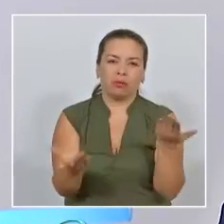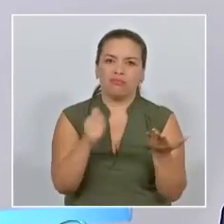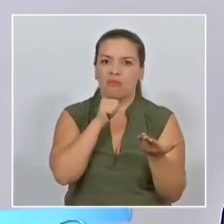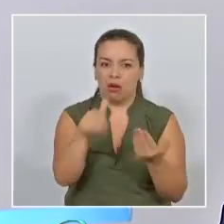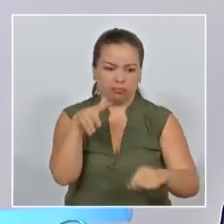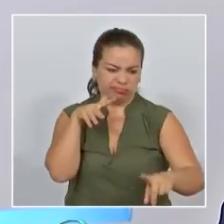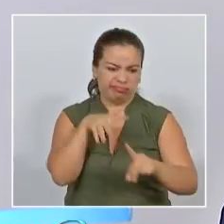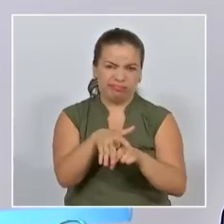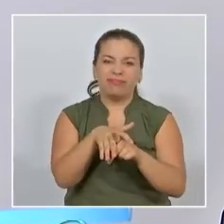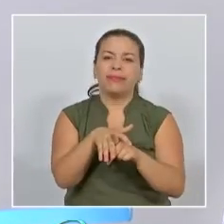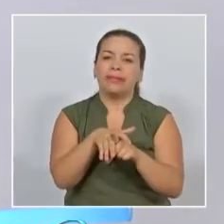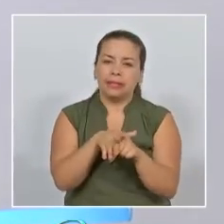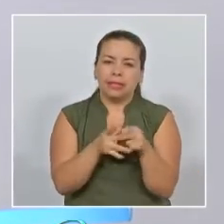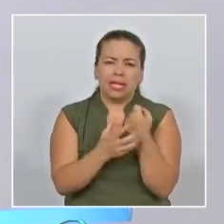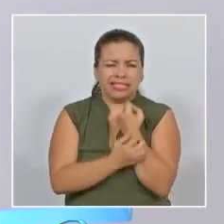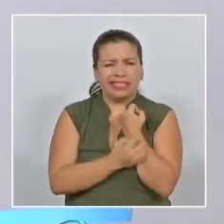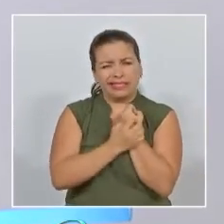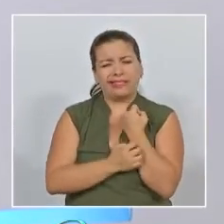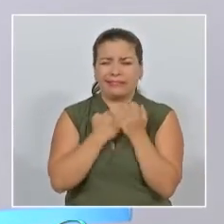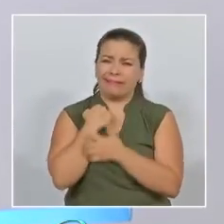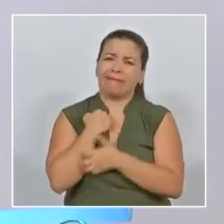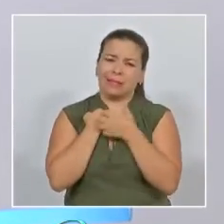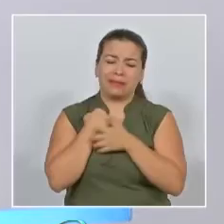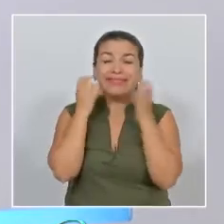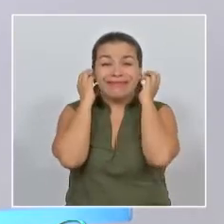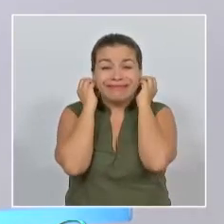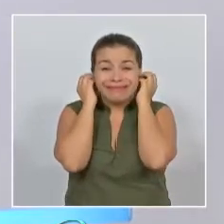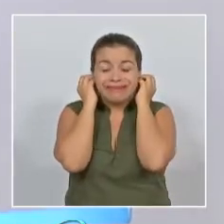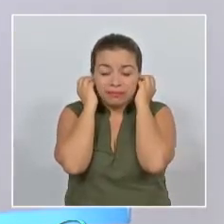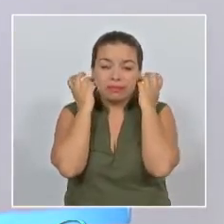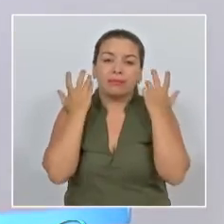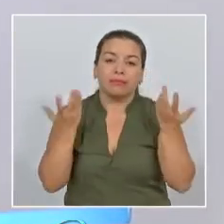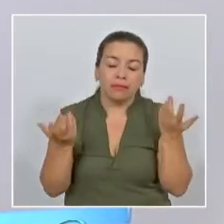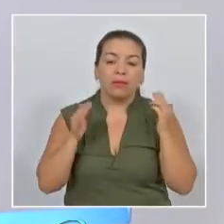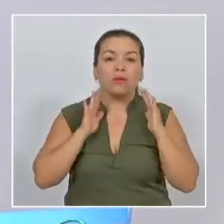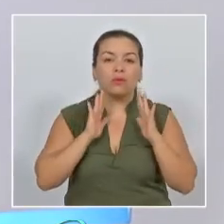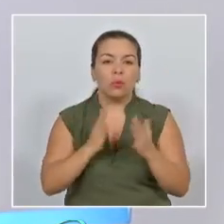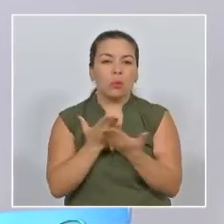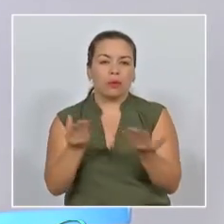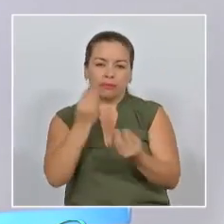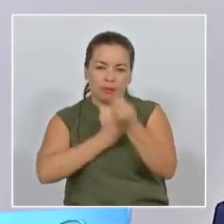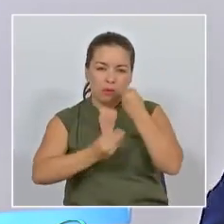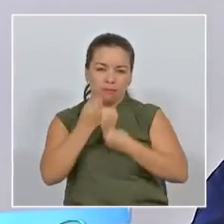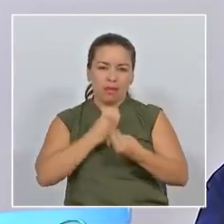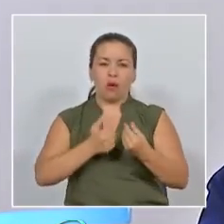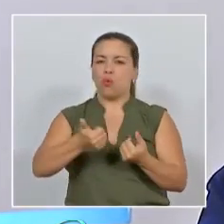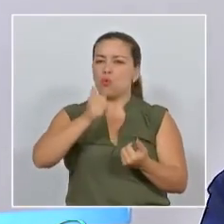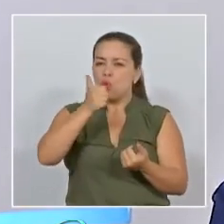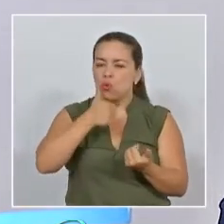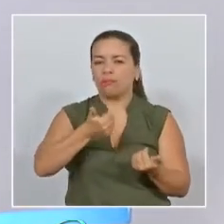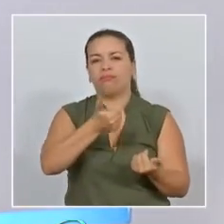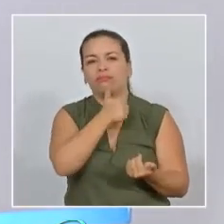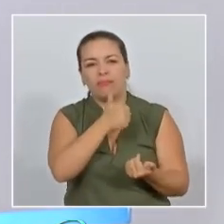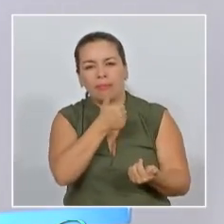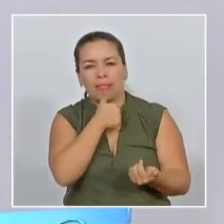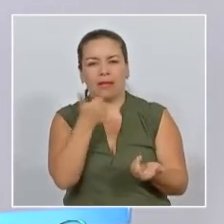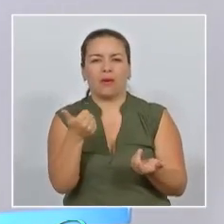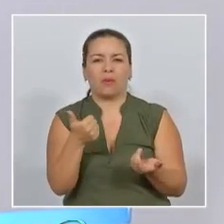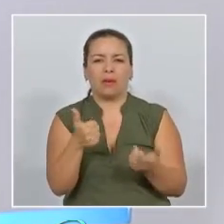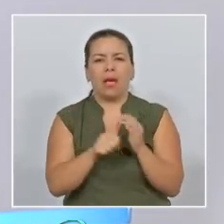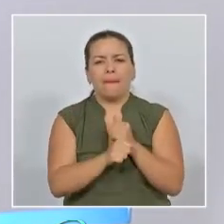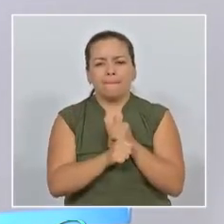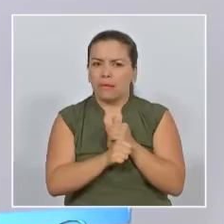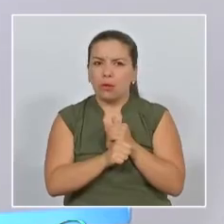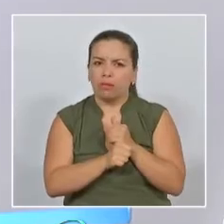presenta un proceso irritativo. Entonces, manejar la parte alimentaria, manejar buena ingesta de líquidos, manejar, evitar al máximo el